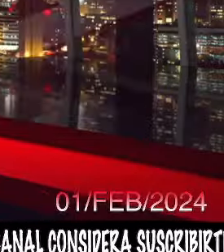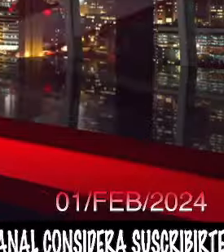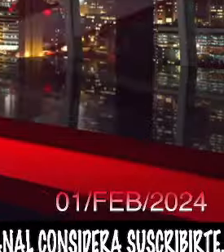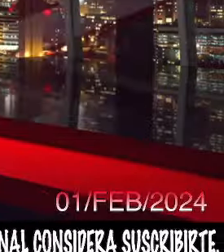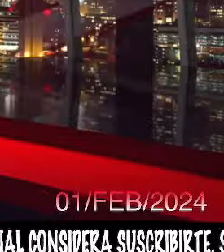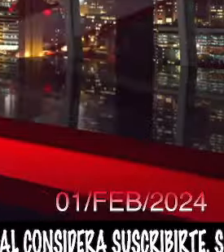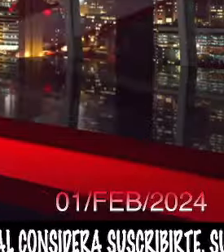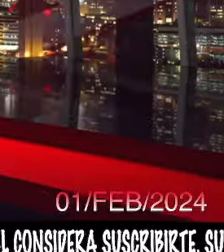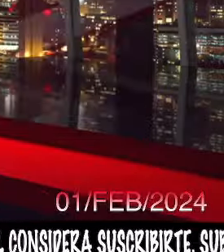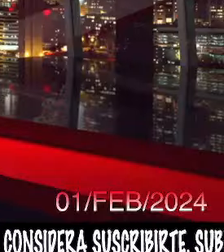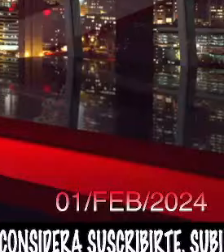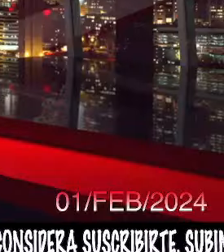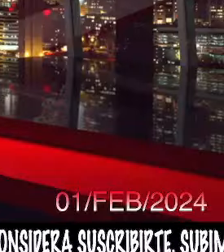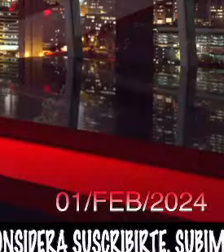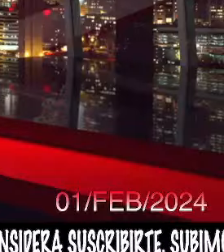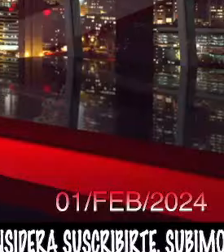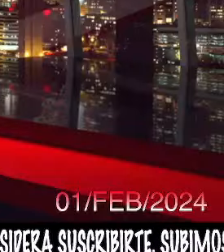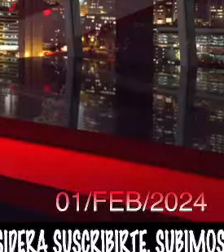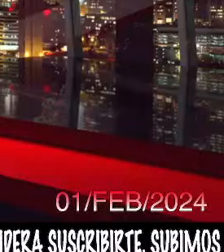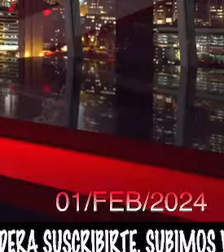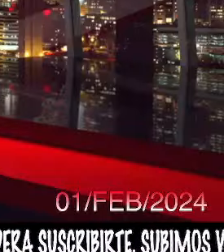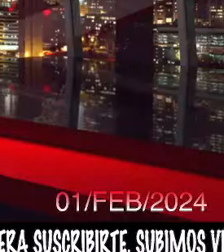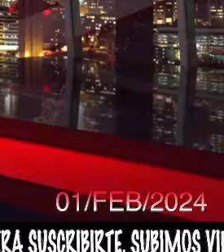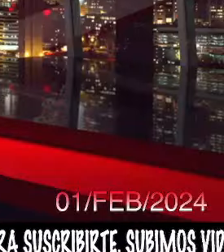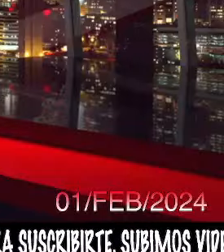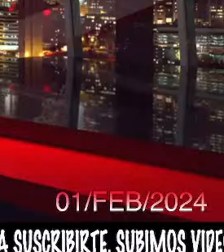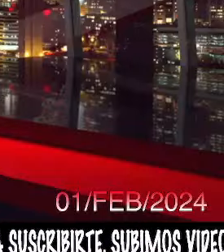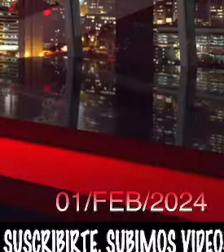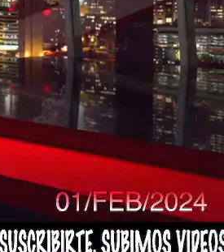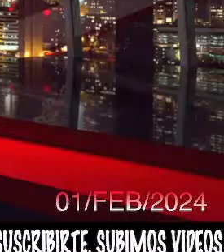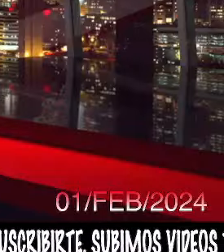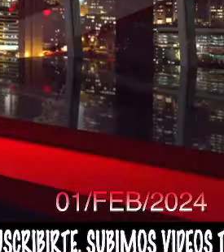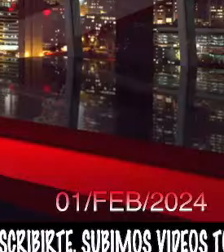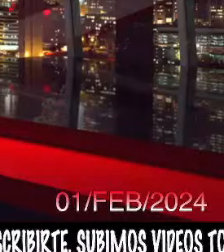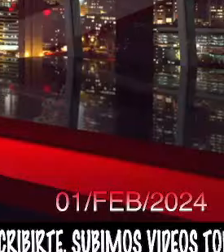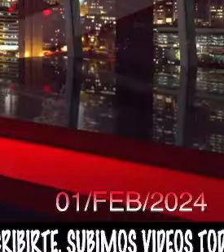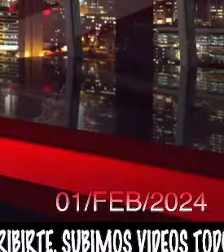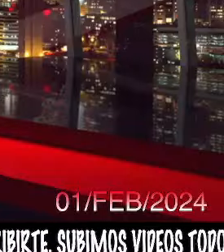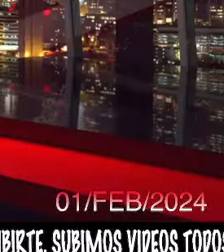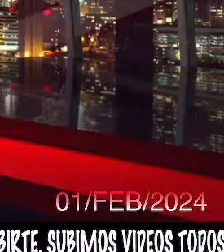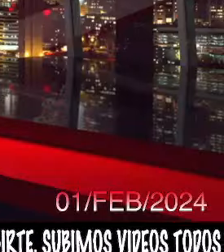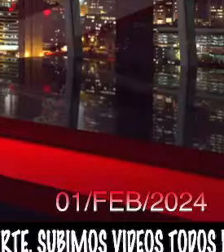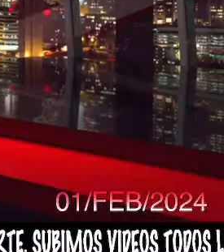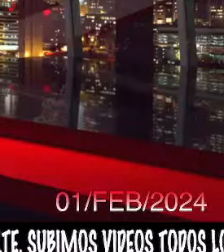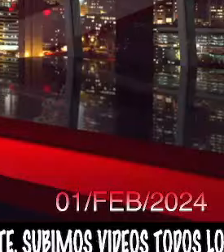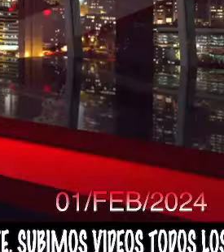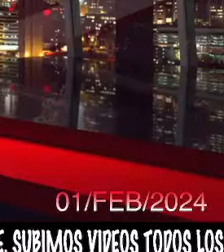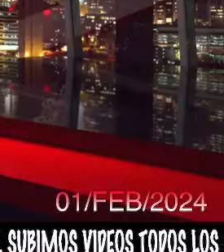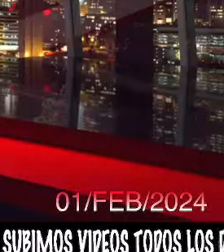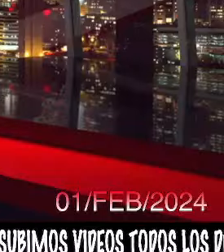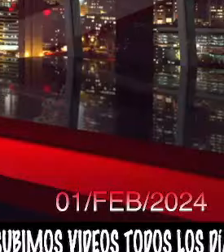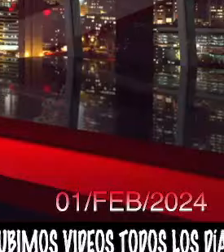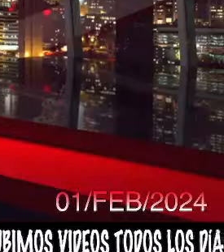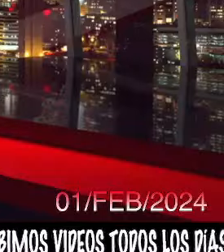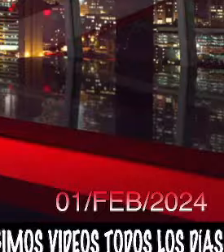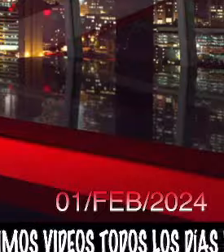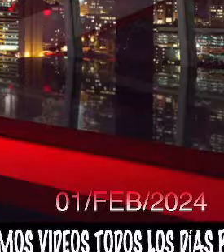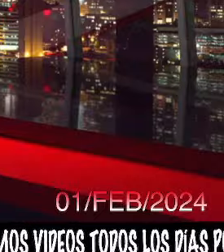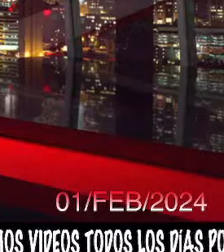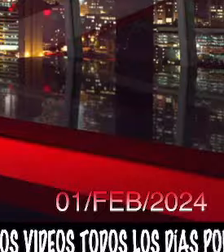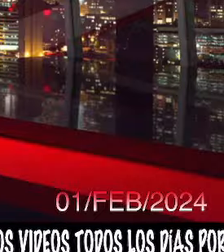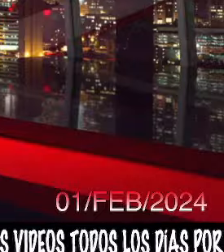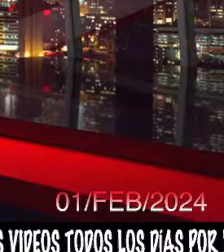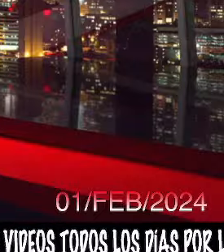la participación del diputado Noroña y no de este señor Naranjo, que en realidad pues viene de la vieja política y habló pestes